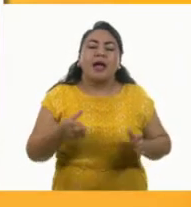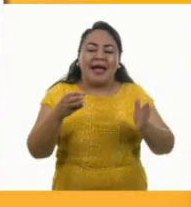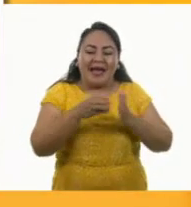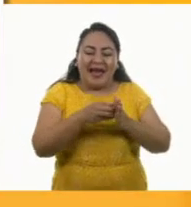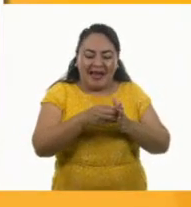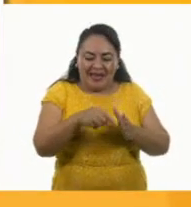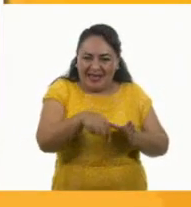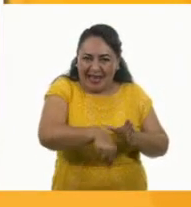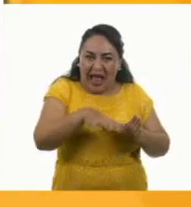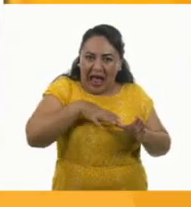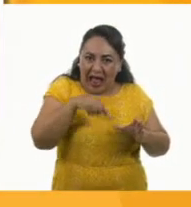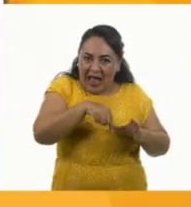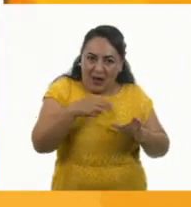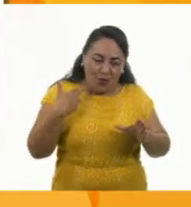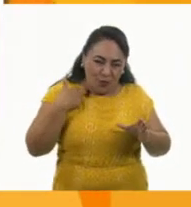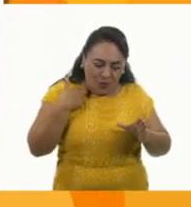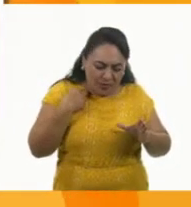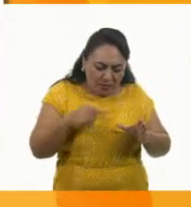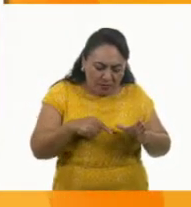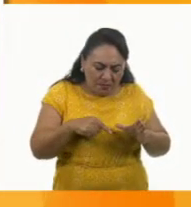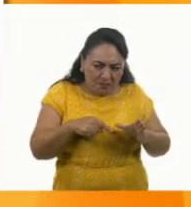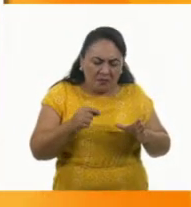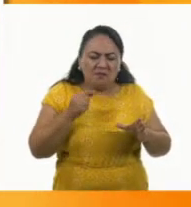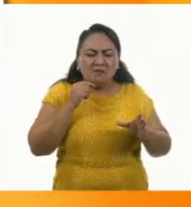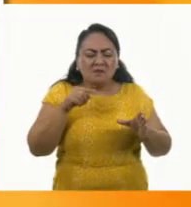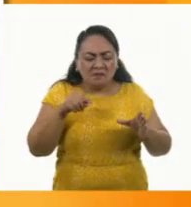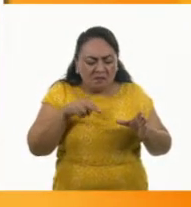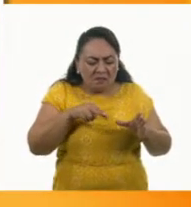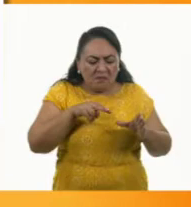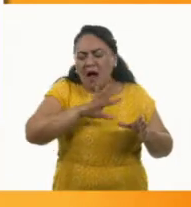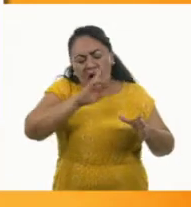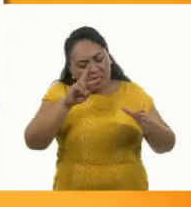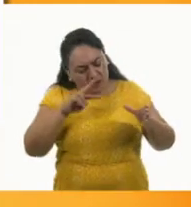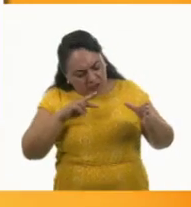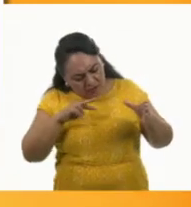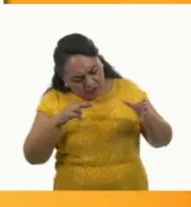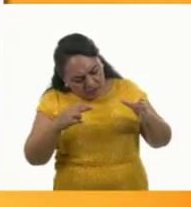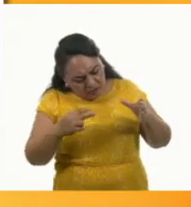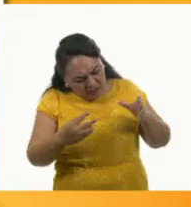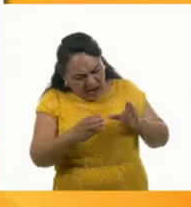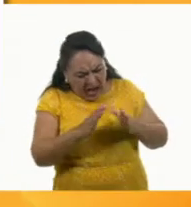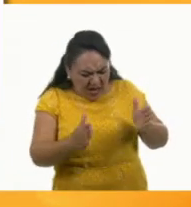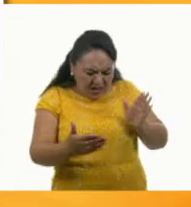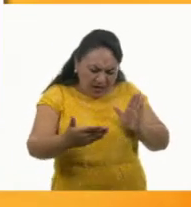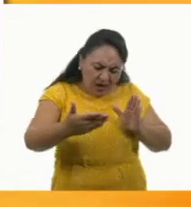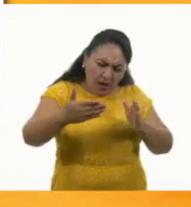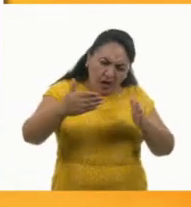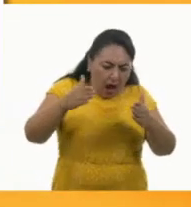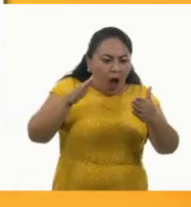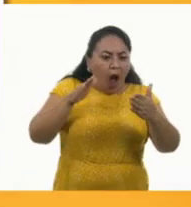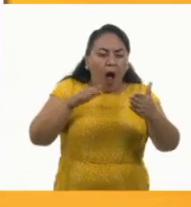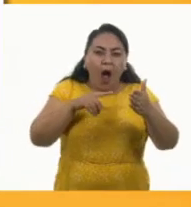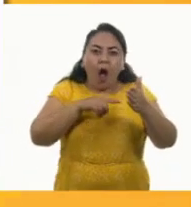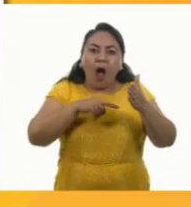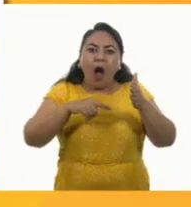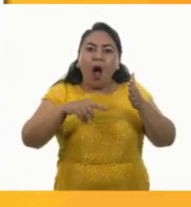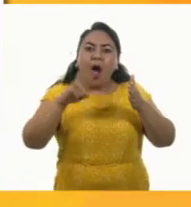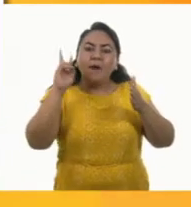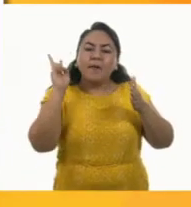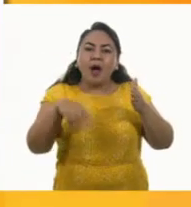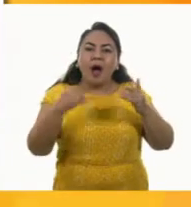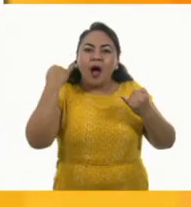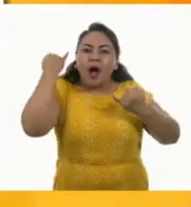había salido el robot atrapó su atención. Cuando Elías la tomó, comenzaron las verdaderas